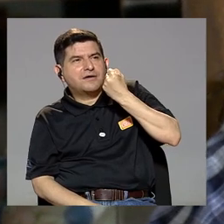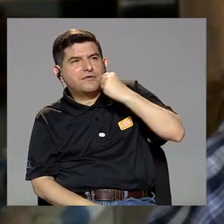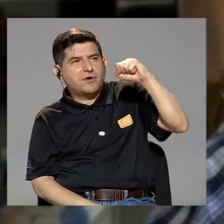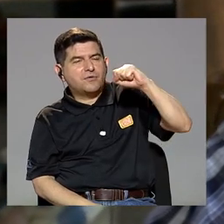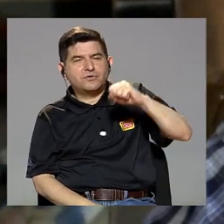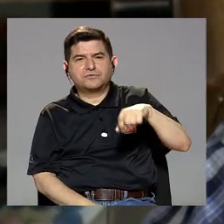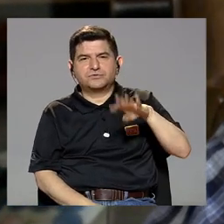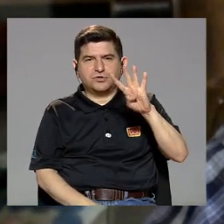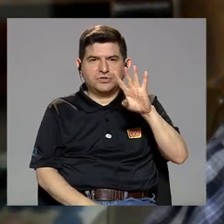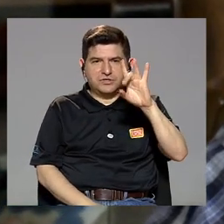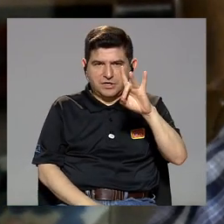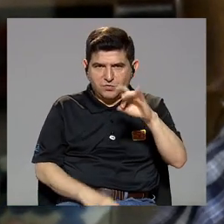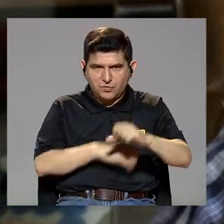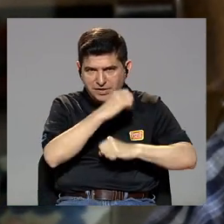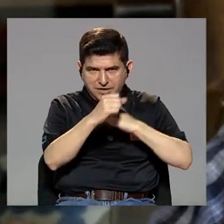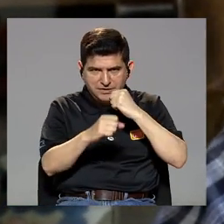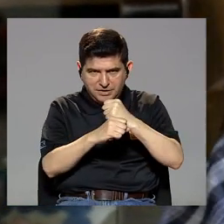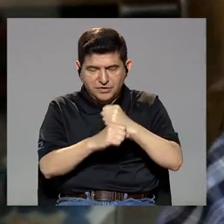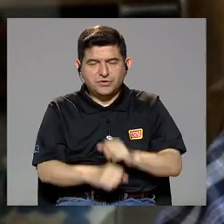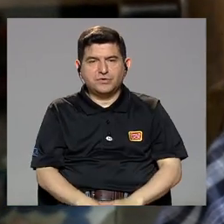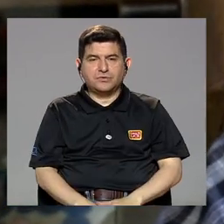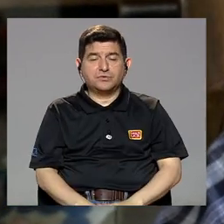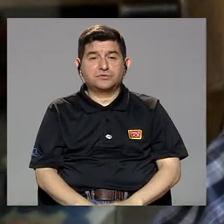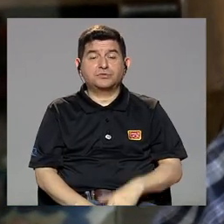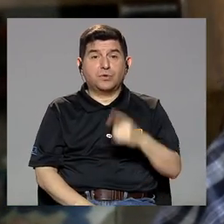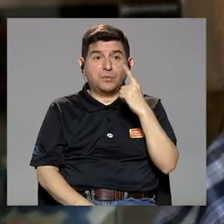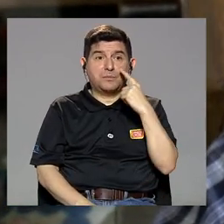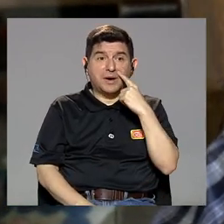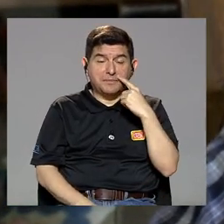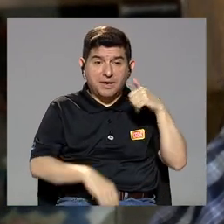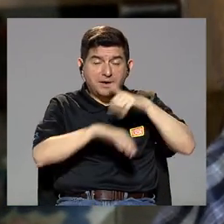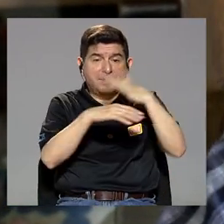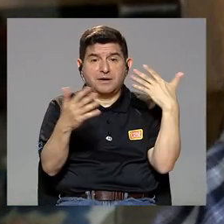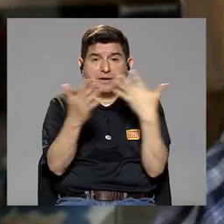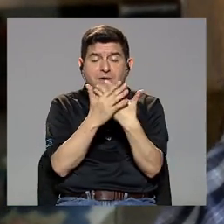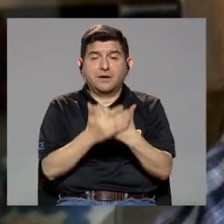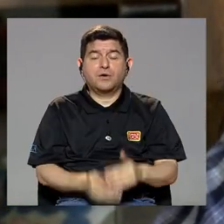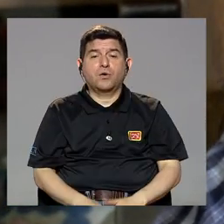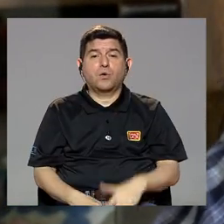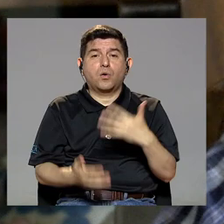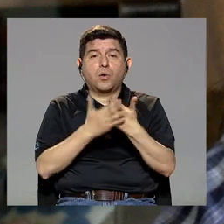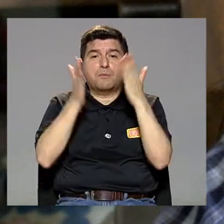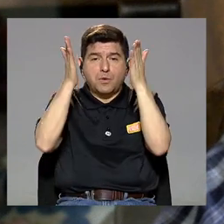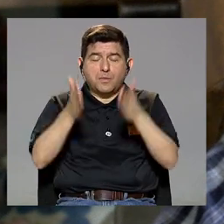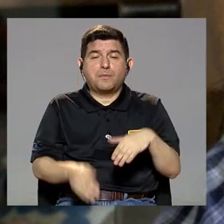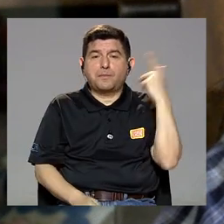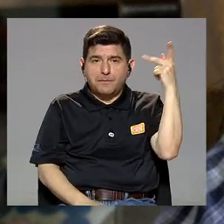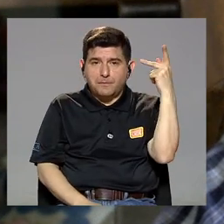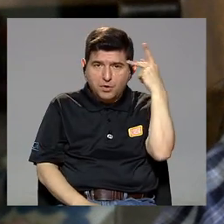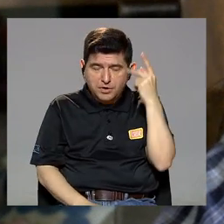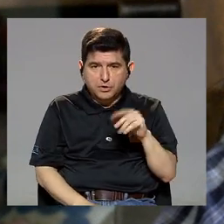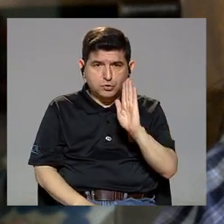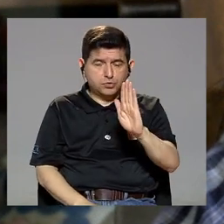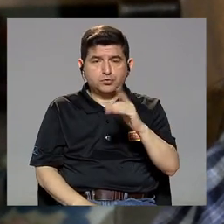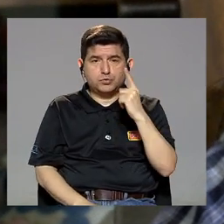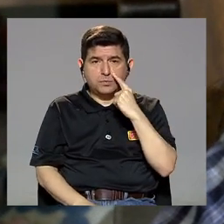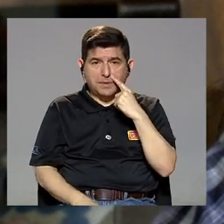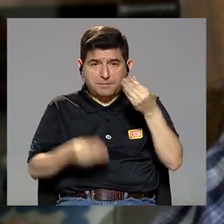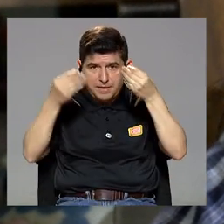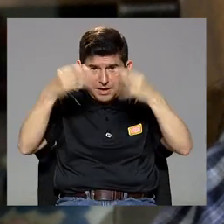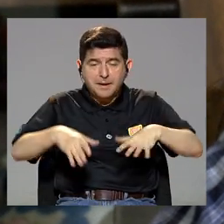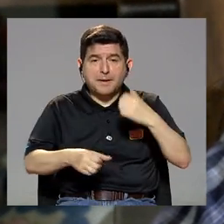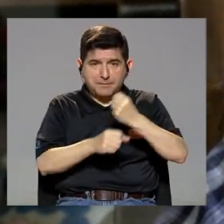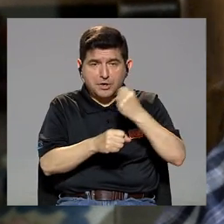48 incluso metiendo a papá a la cárcel como preso político también del trabajo y él